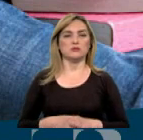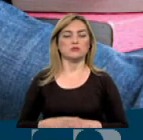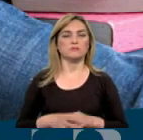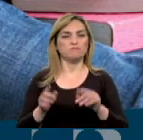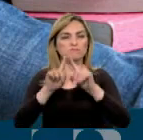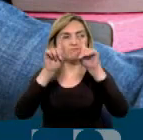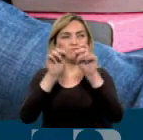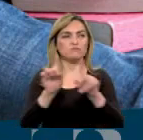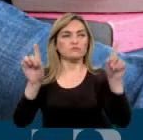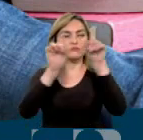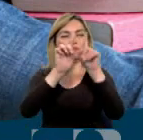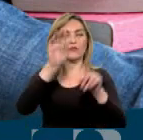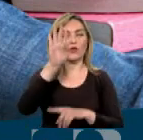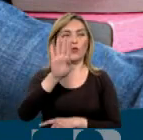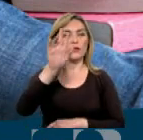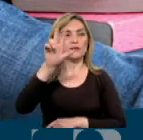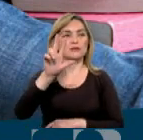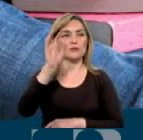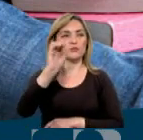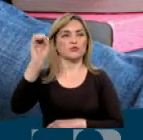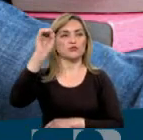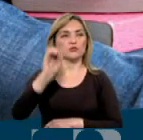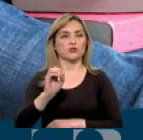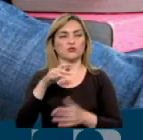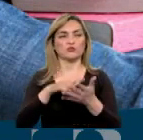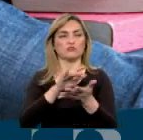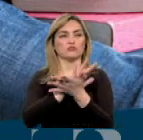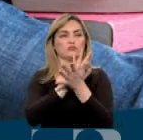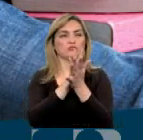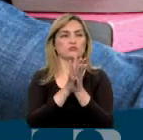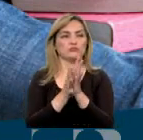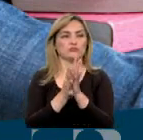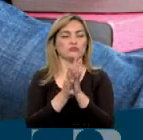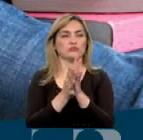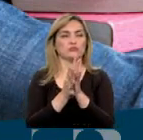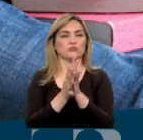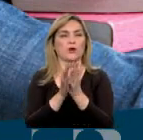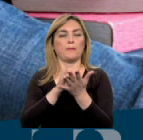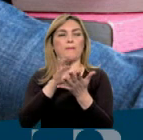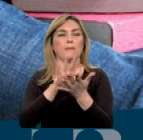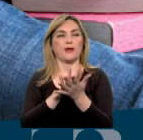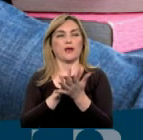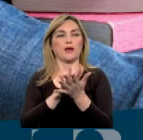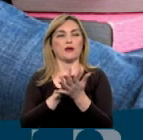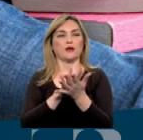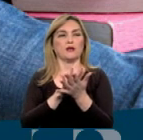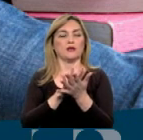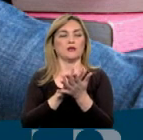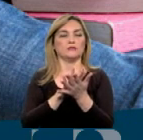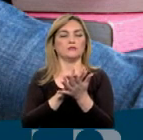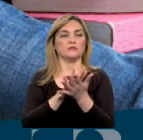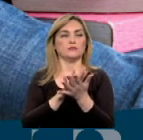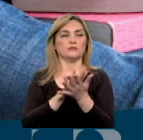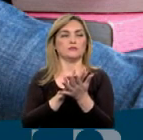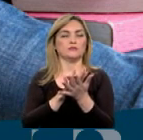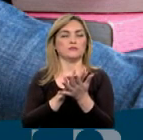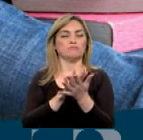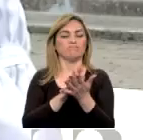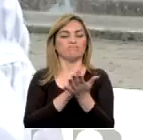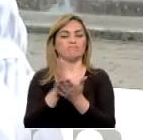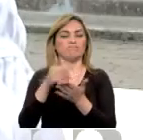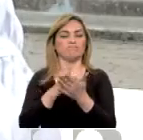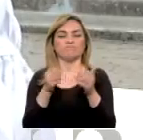encuesta, un 43% que dejaron de estudiar apuntan a esta causa, es decir, a no tener equipos o